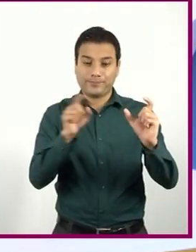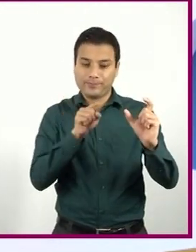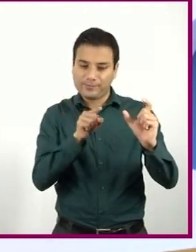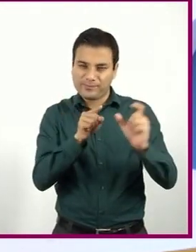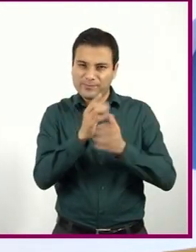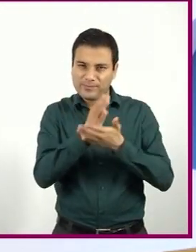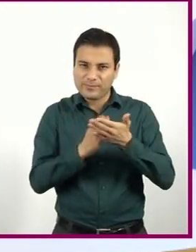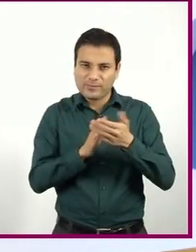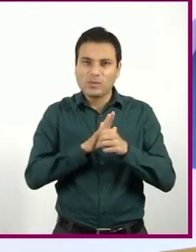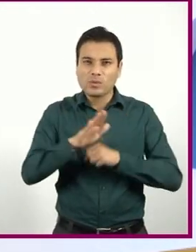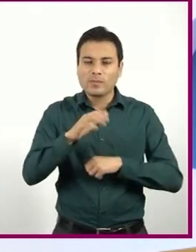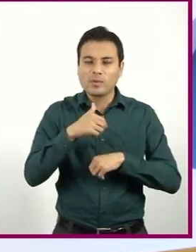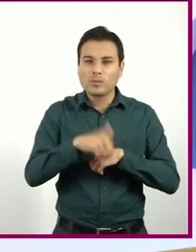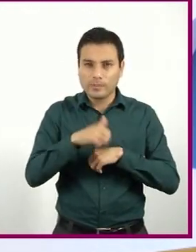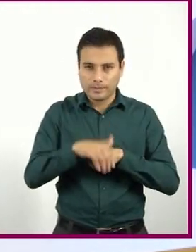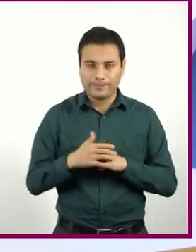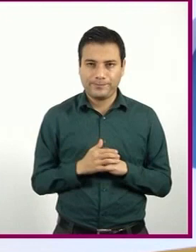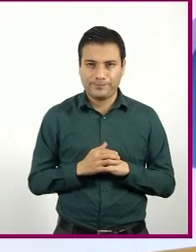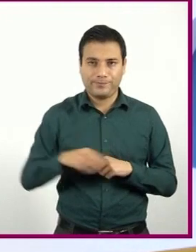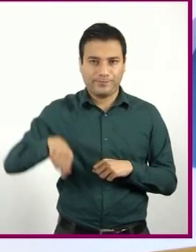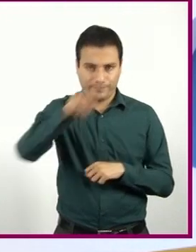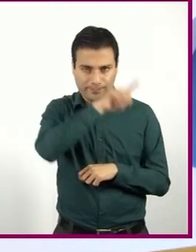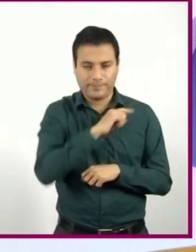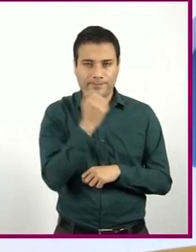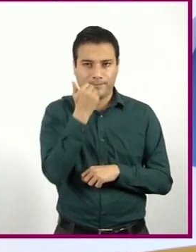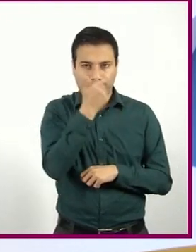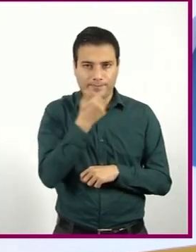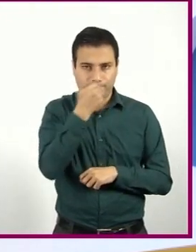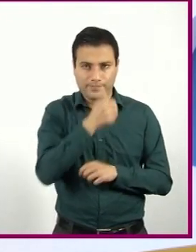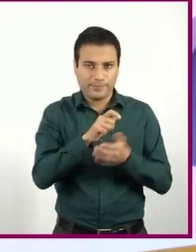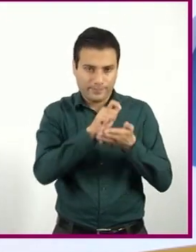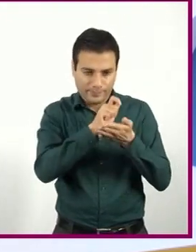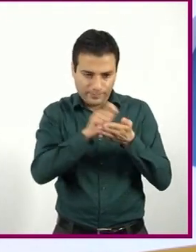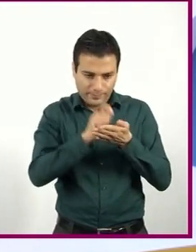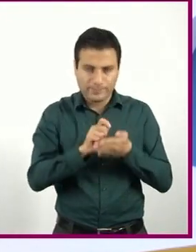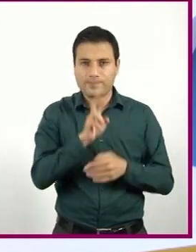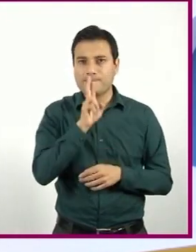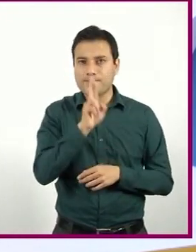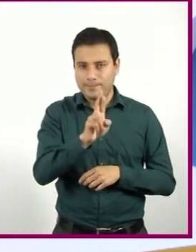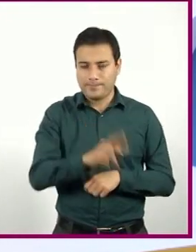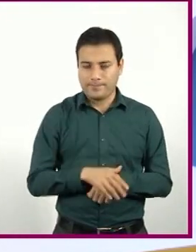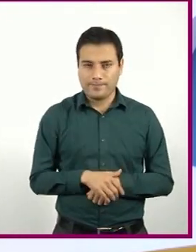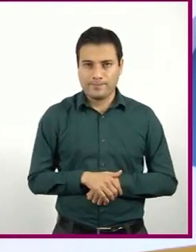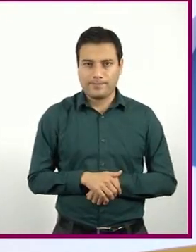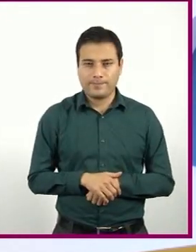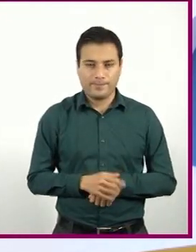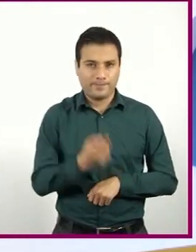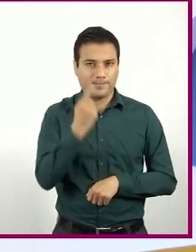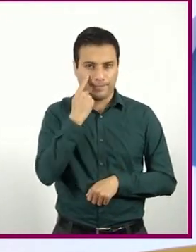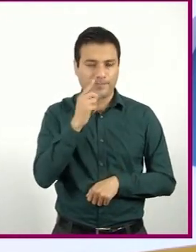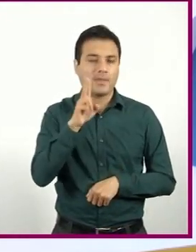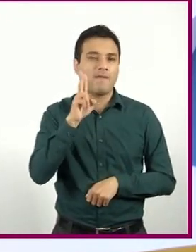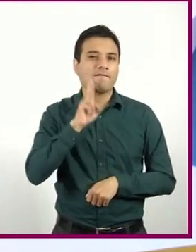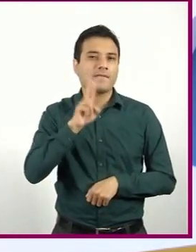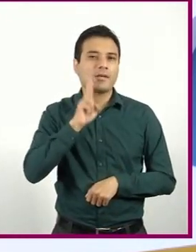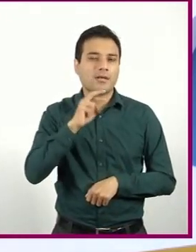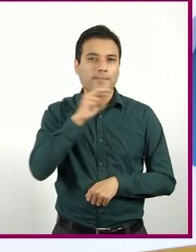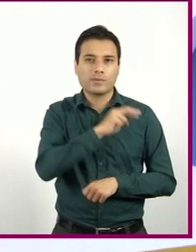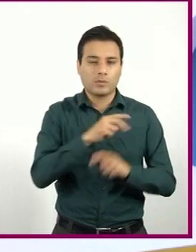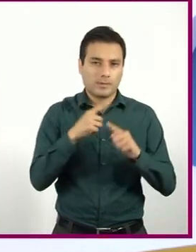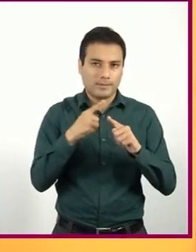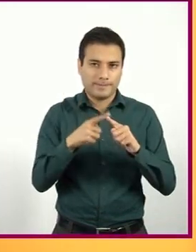entre ellos. Ustedes, alumnas y alumnos, escriban sus resultados en su cuaderno. Veamos quién lo hace más rápido.